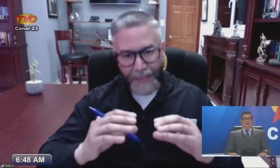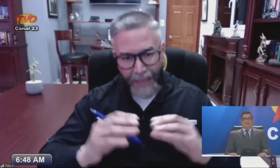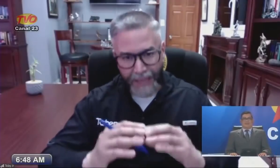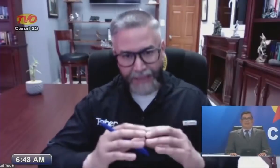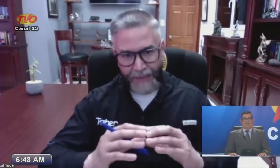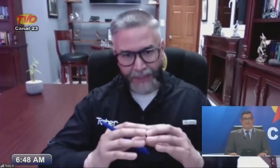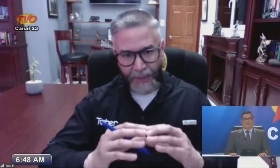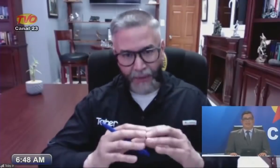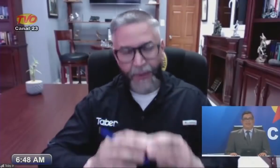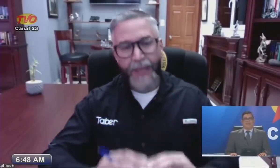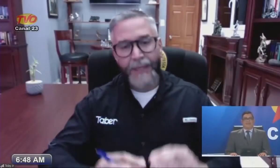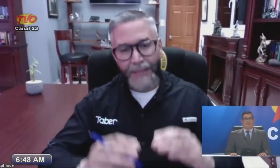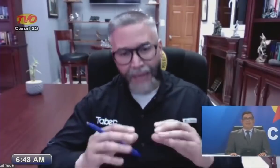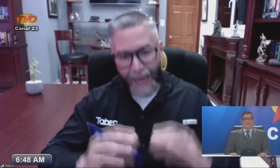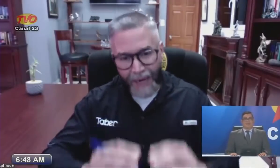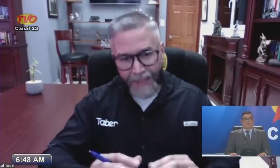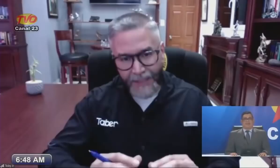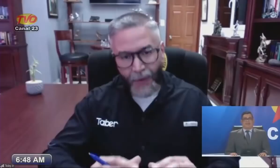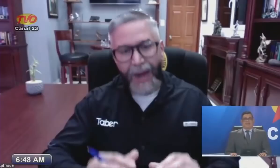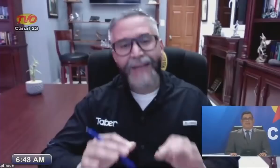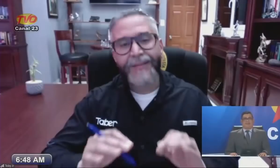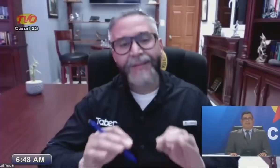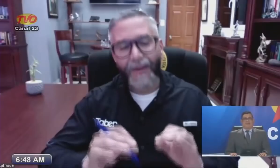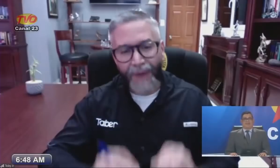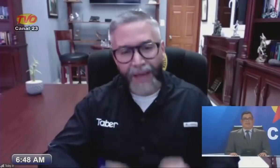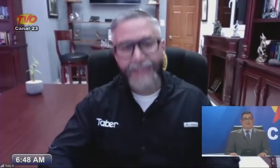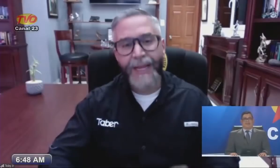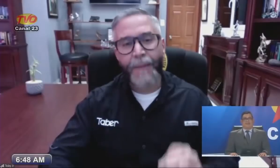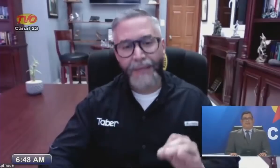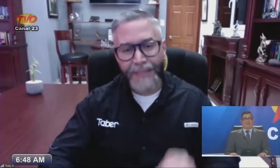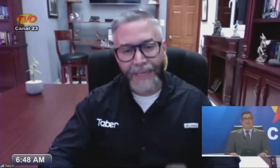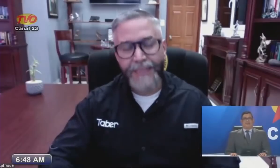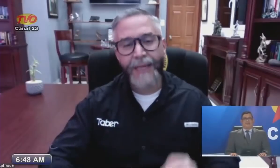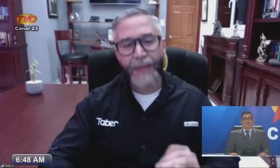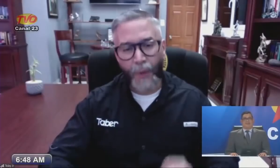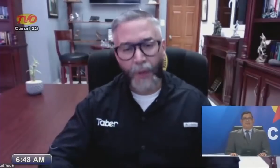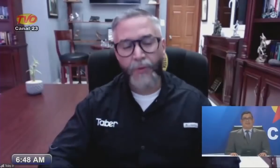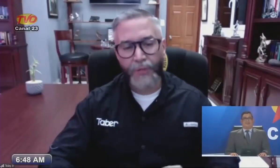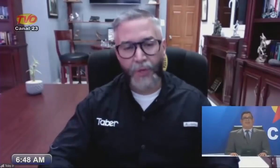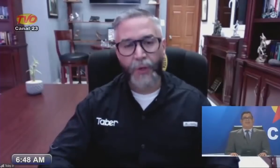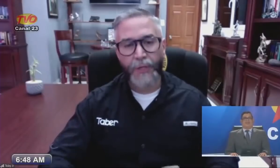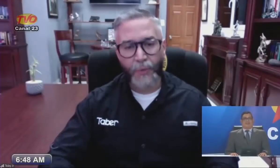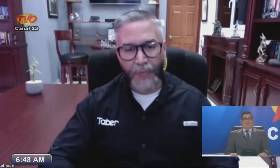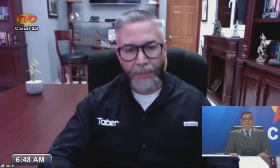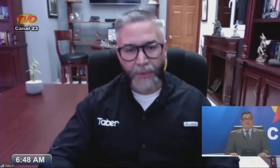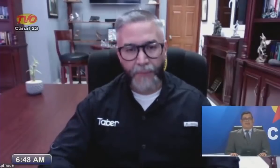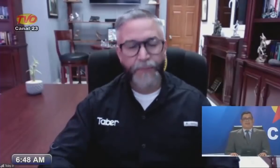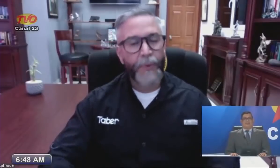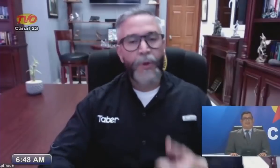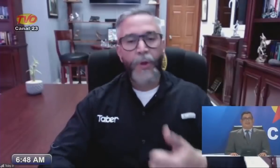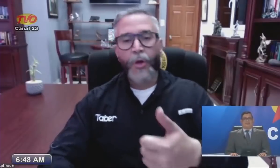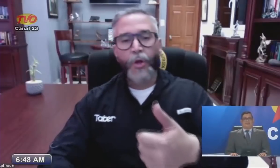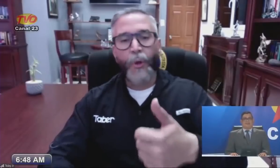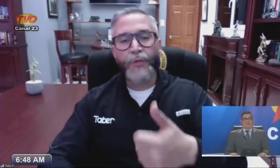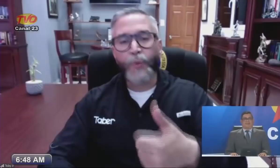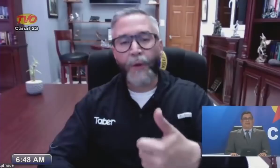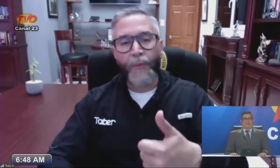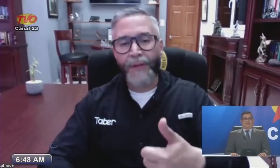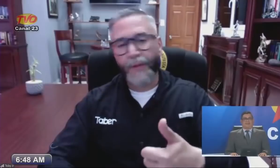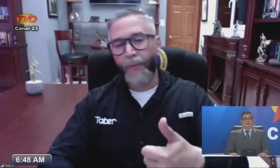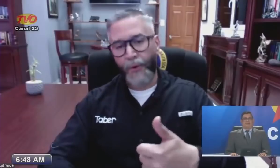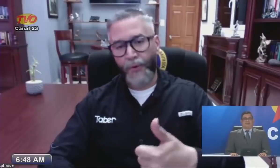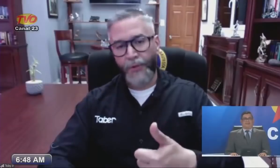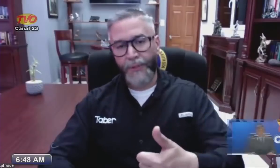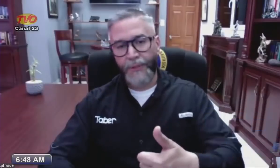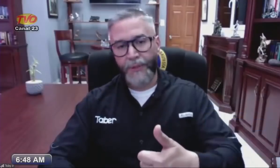para llenar ese vacío llenar el vacío a través de la presencia de nuestro señor jesucristo no es un